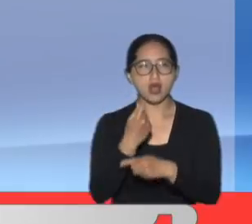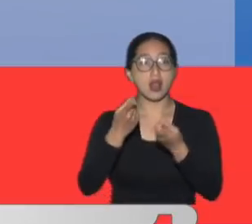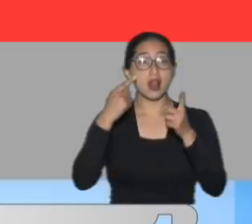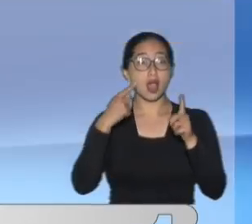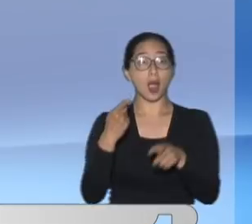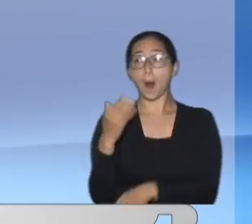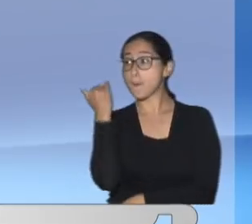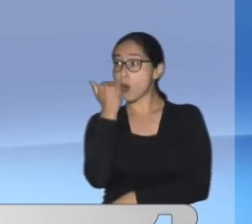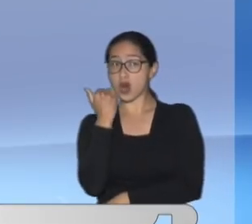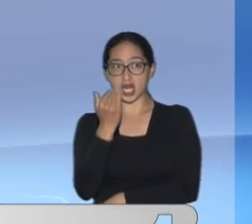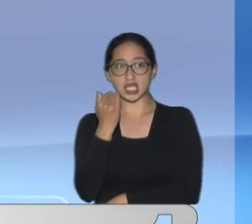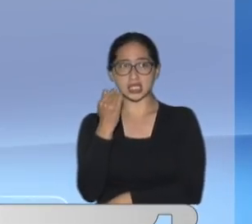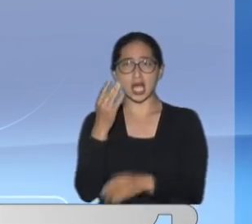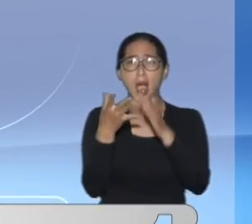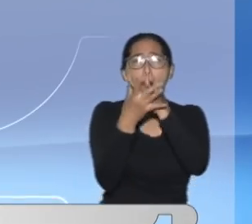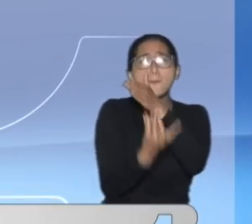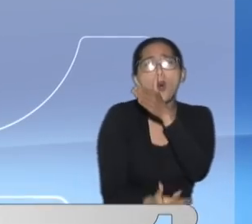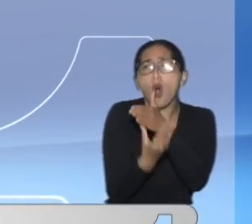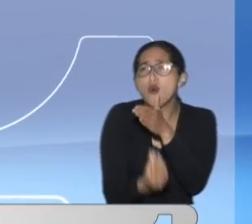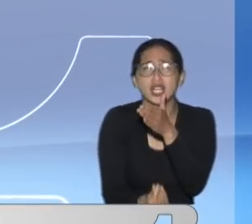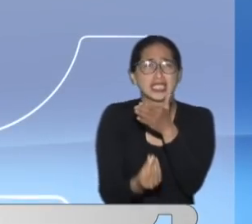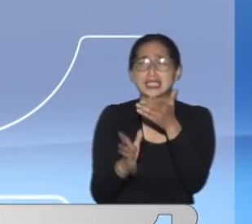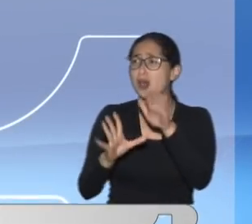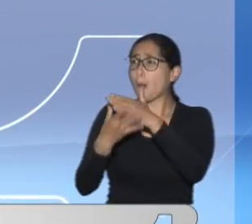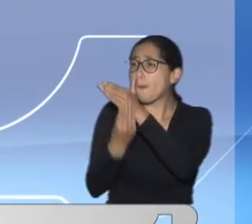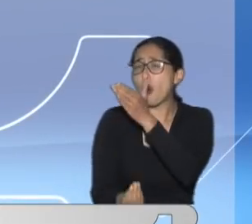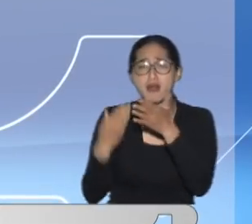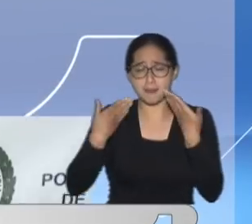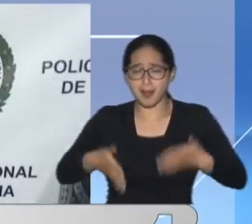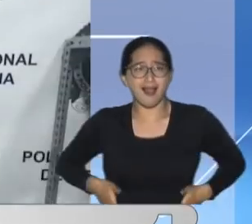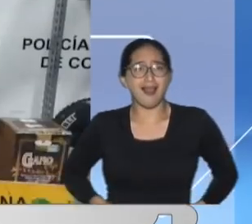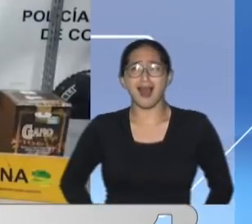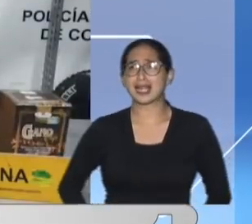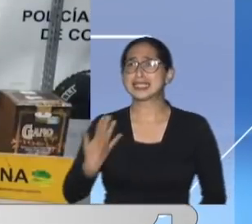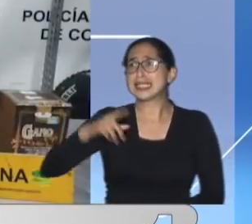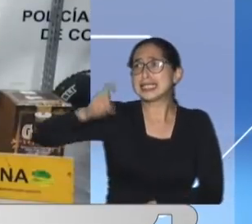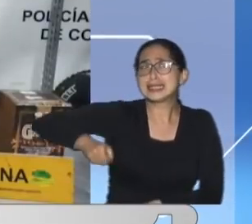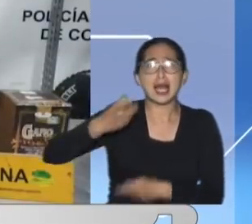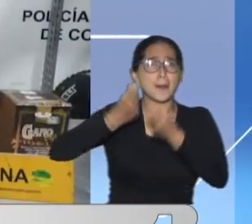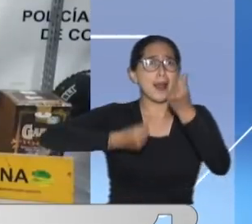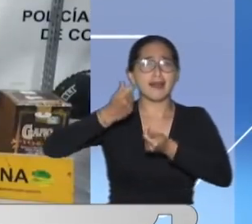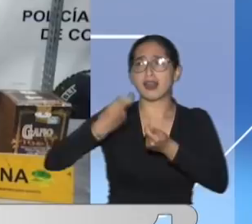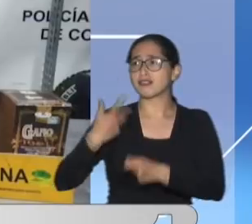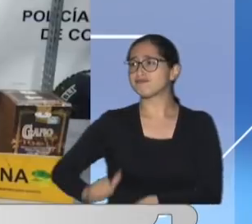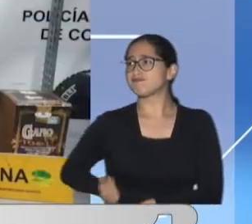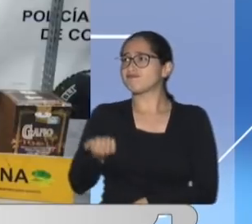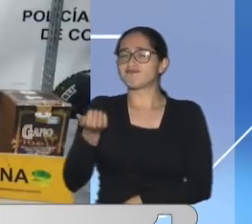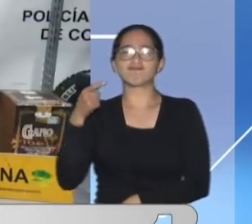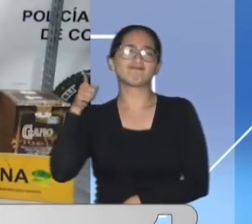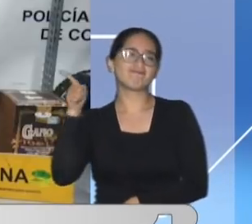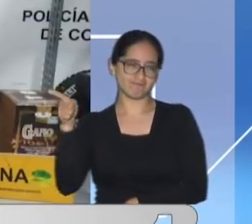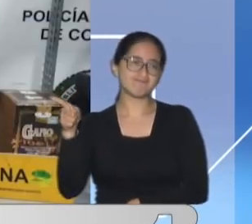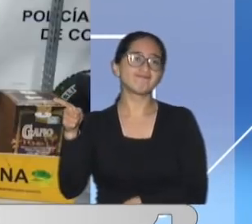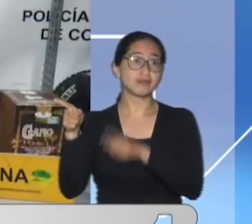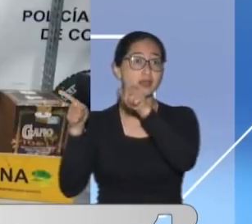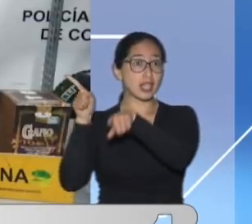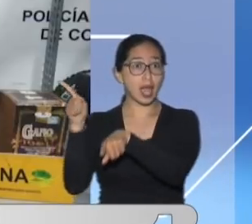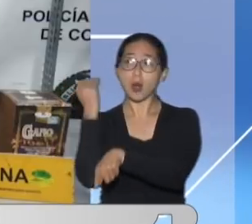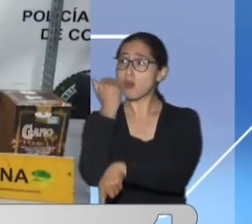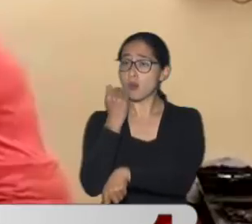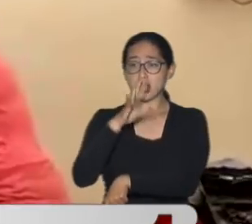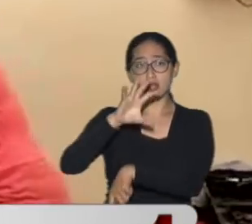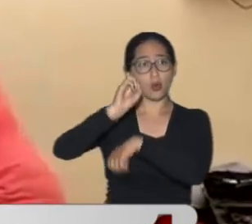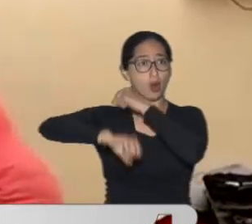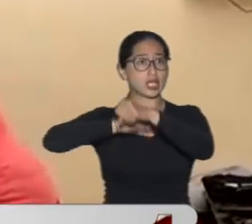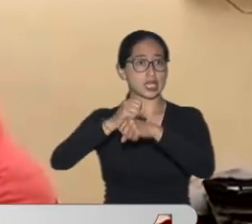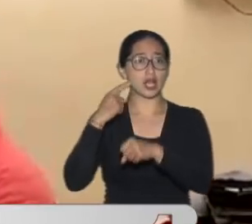hogar de bajos recursos y con necesidades económicas. En las últimas horas fue capturada esta mujer de 50 años de edad, quien